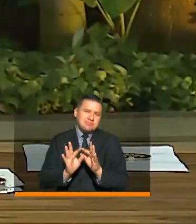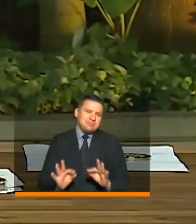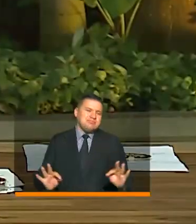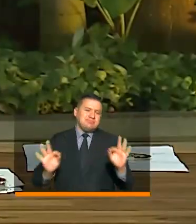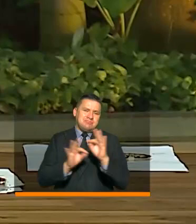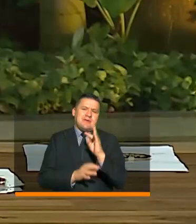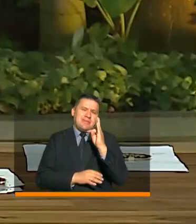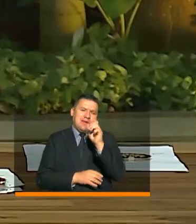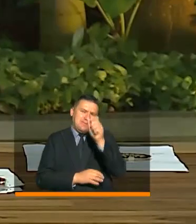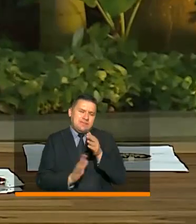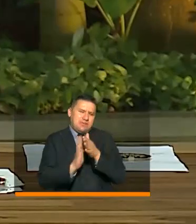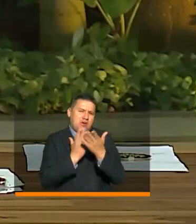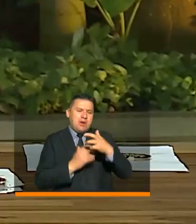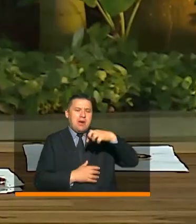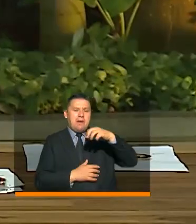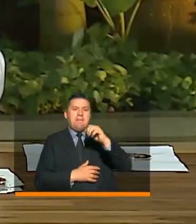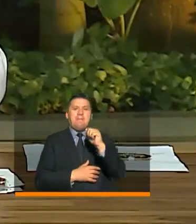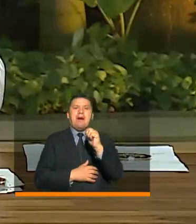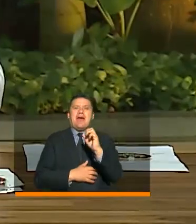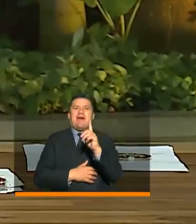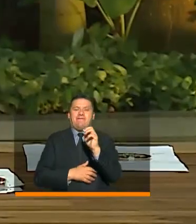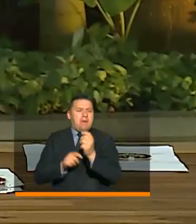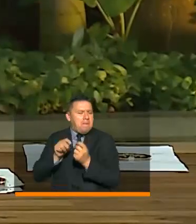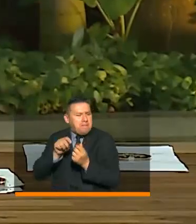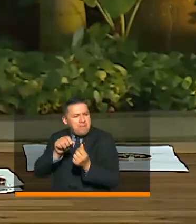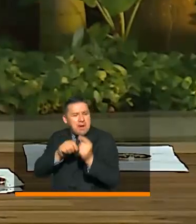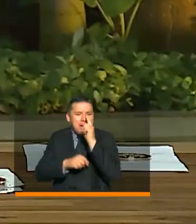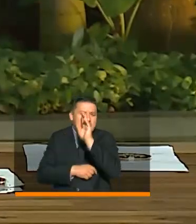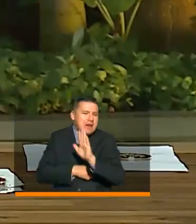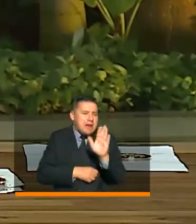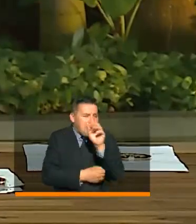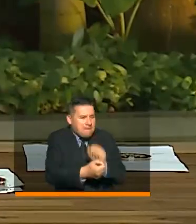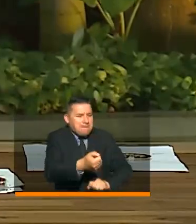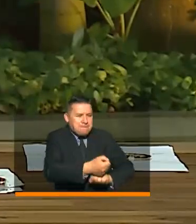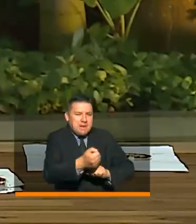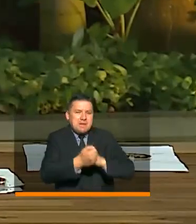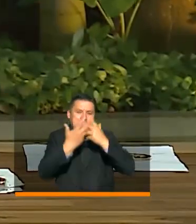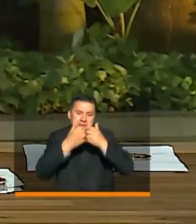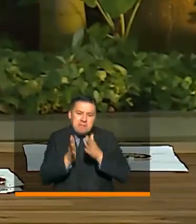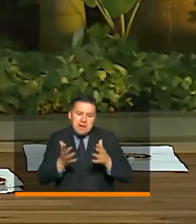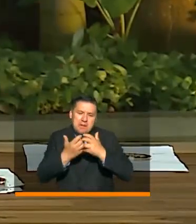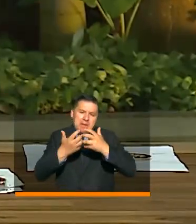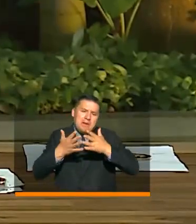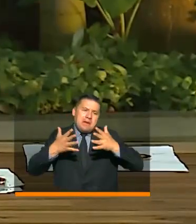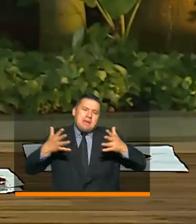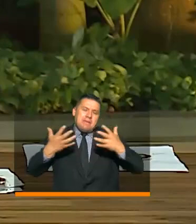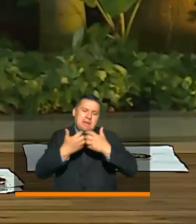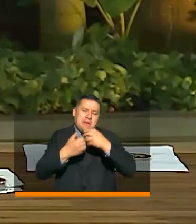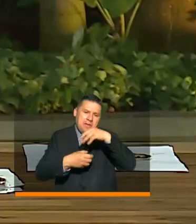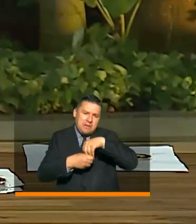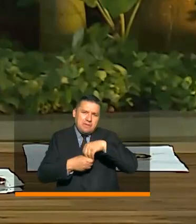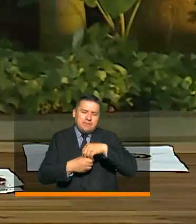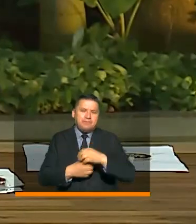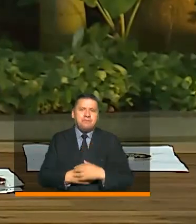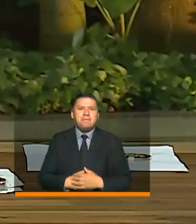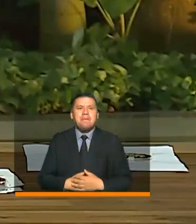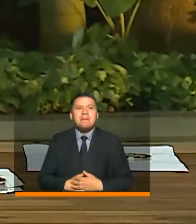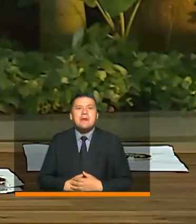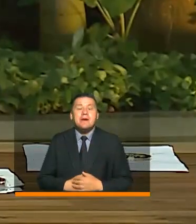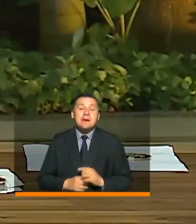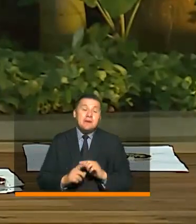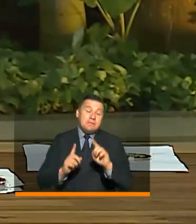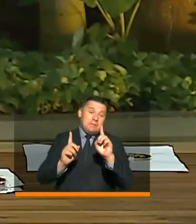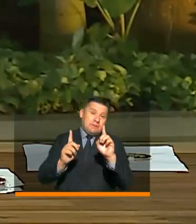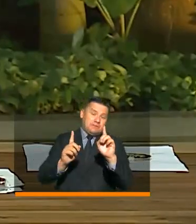Importante testimonio de cómo el PAEF sigue llegando a todo el territorio nacional, micro, pequeñas, medianas y grandes empresas,